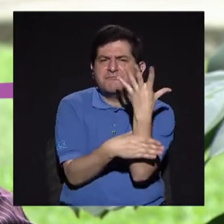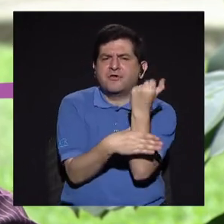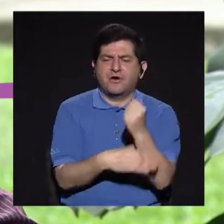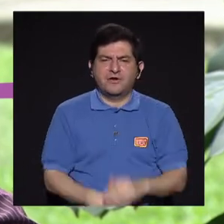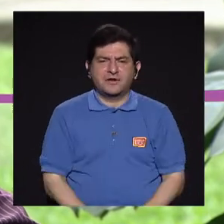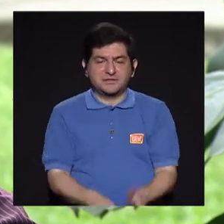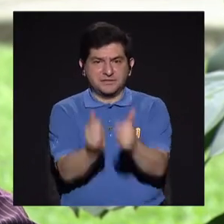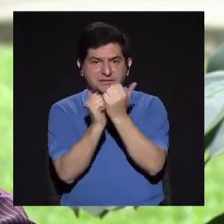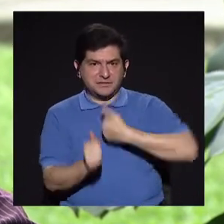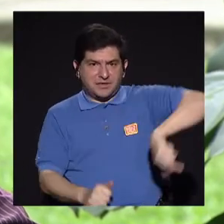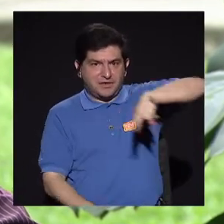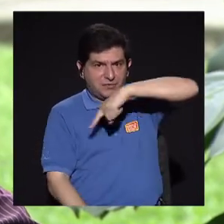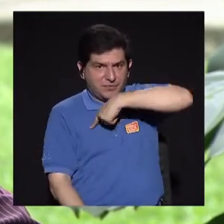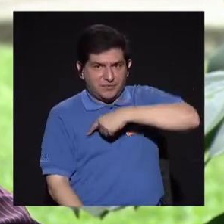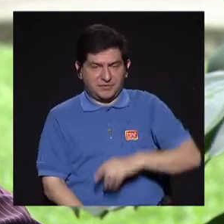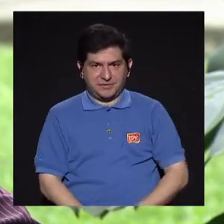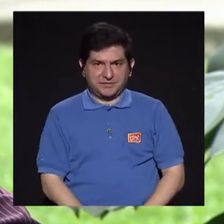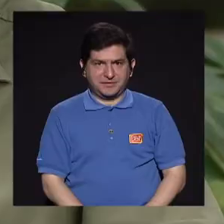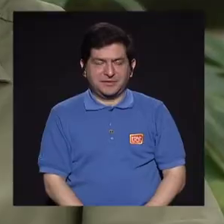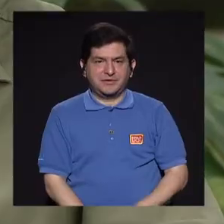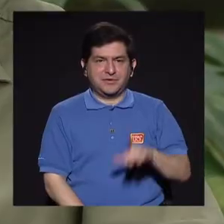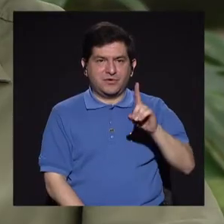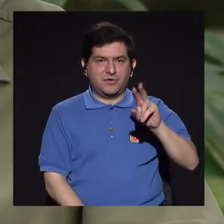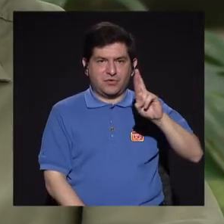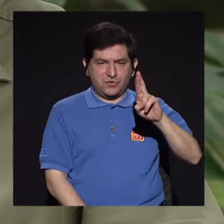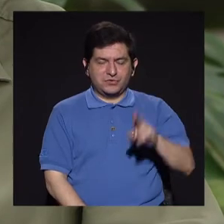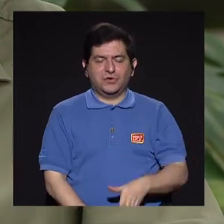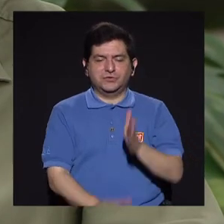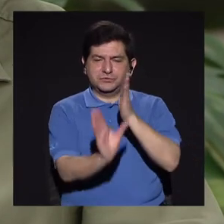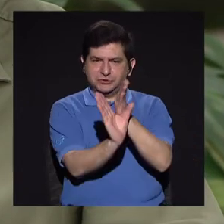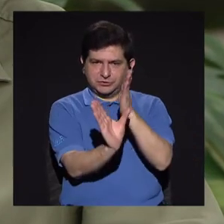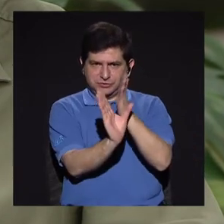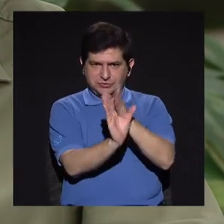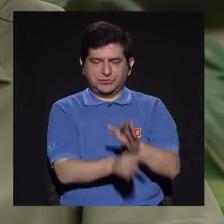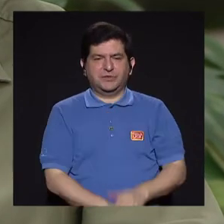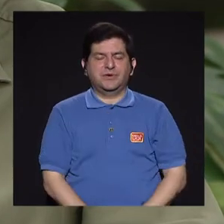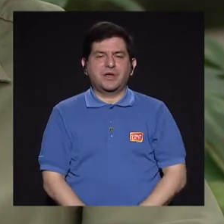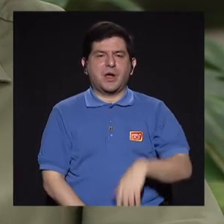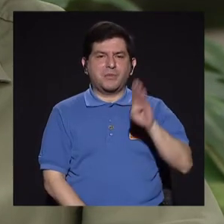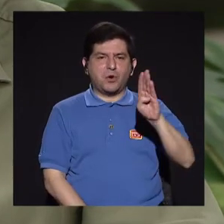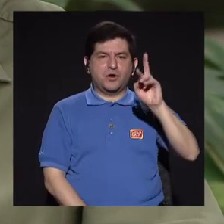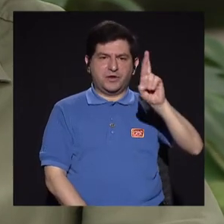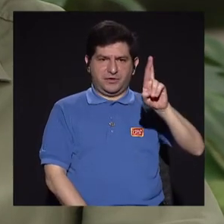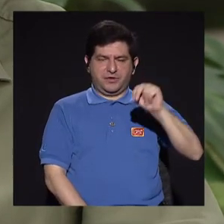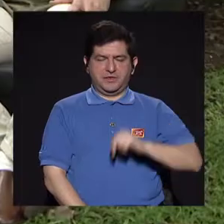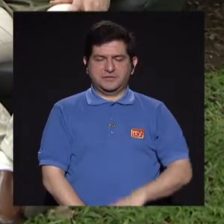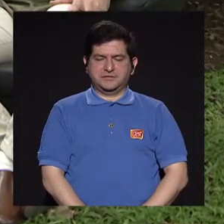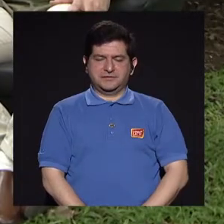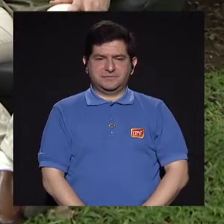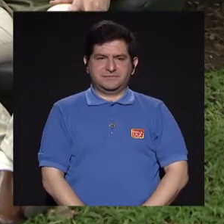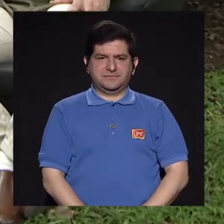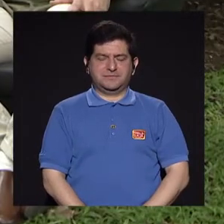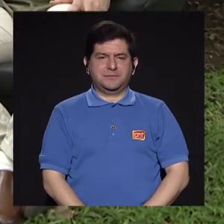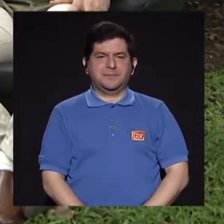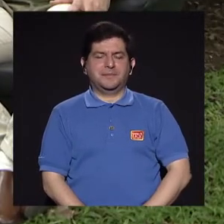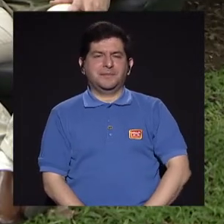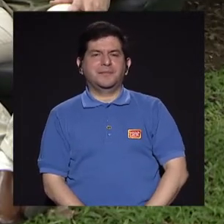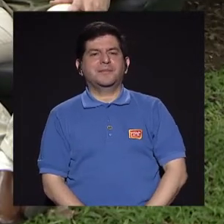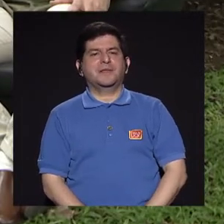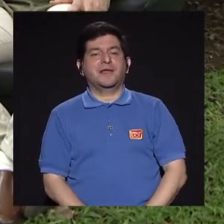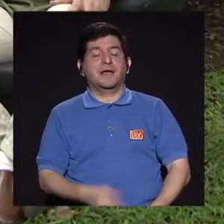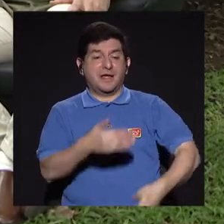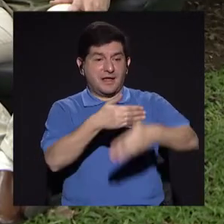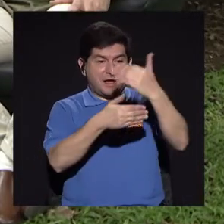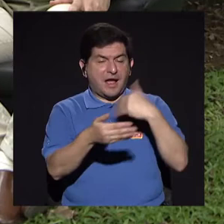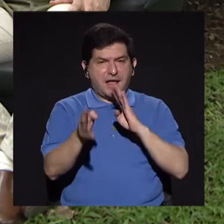para esto nos acompaña el doctor en psicología, el señor Boris Rodríguez. Y entonces, don Boris, pues en